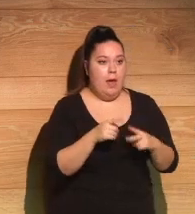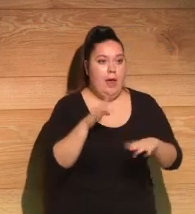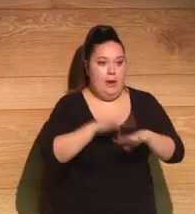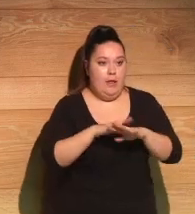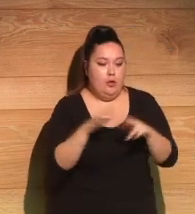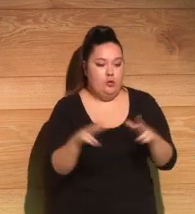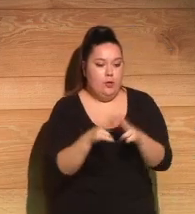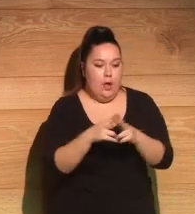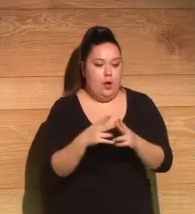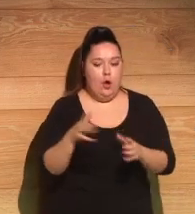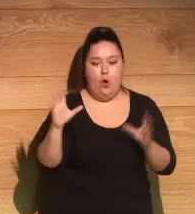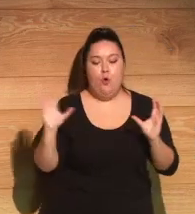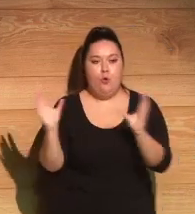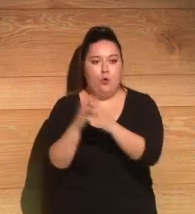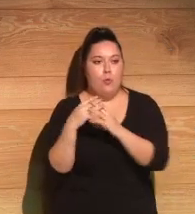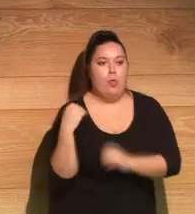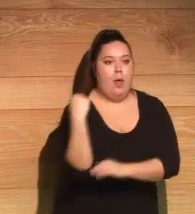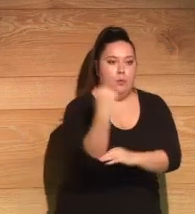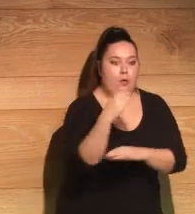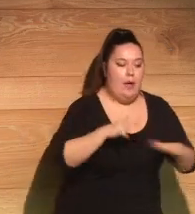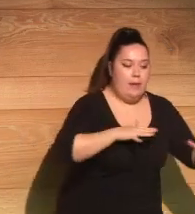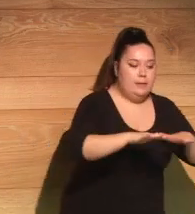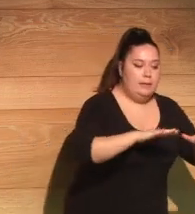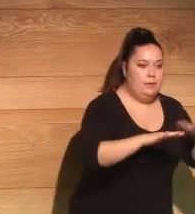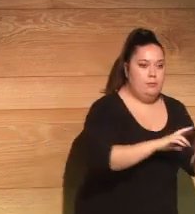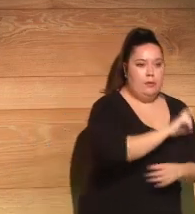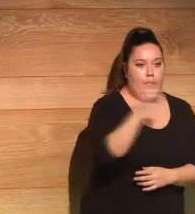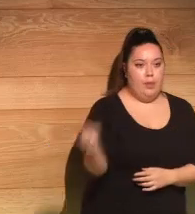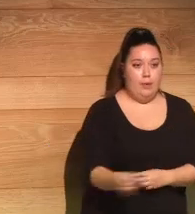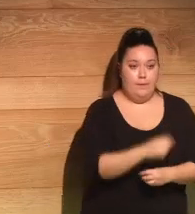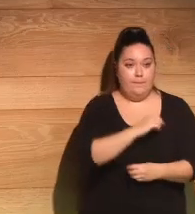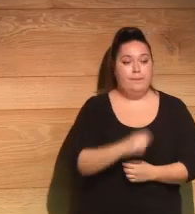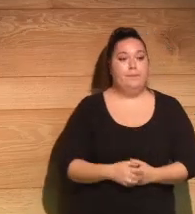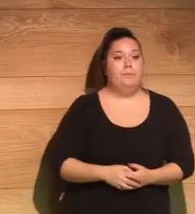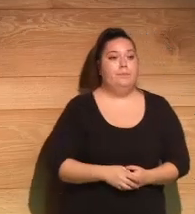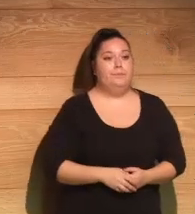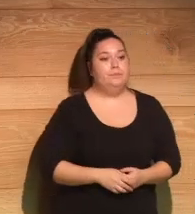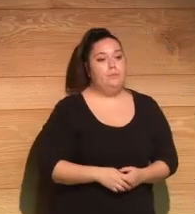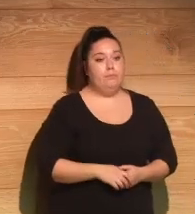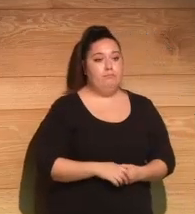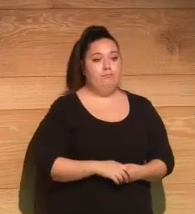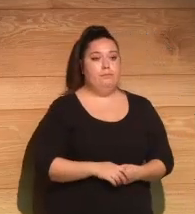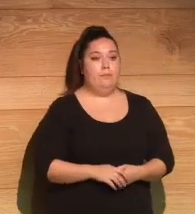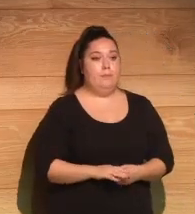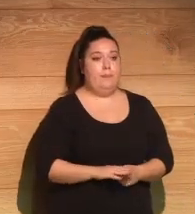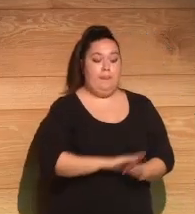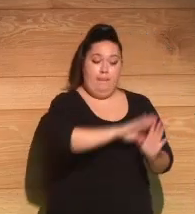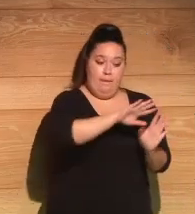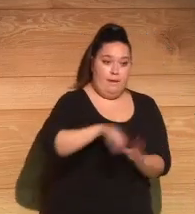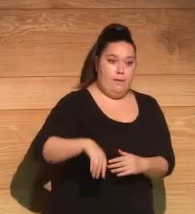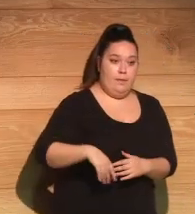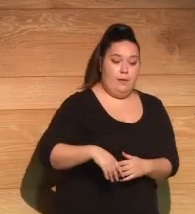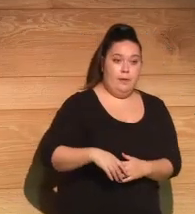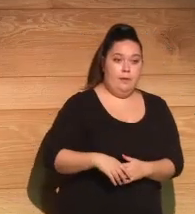los grupos de apoyo, el movimiento, el activismo, etcétera. En las segundas, que ya había mucha escepticismo